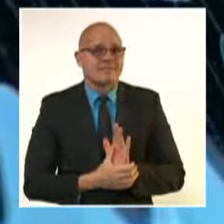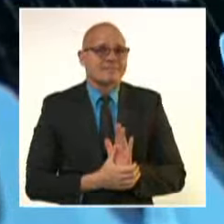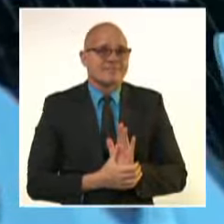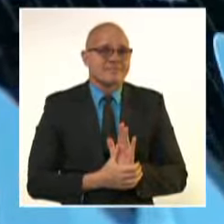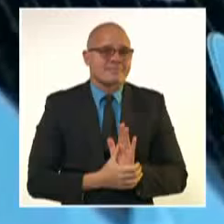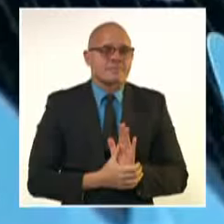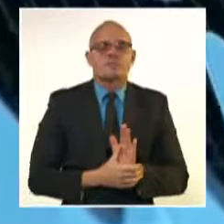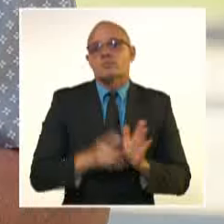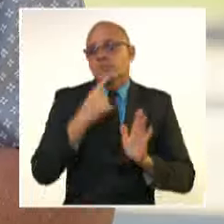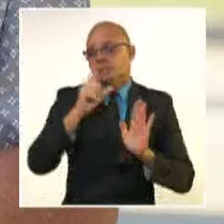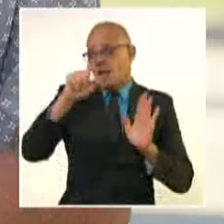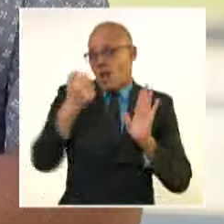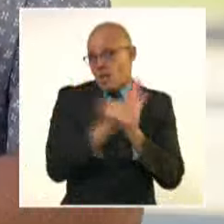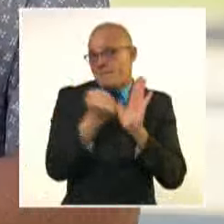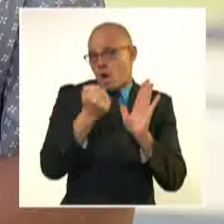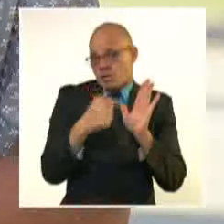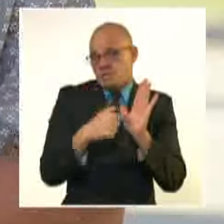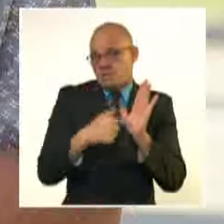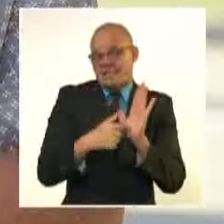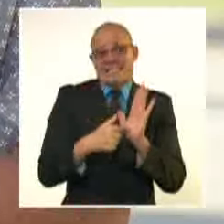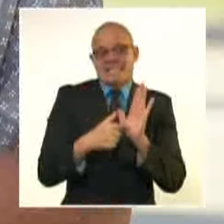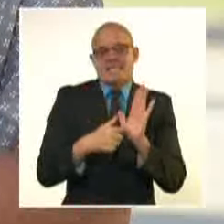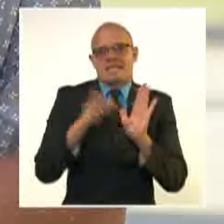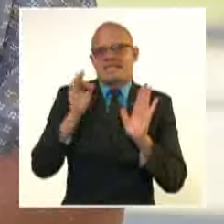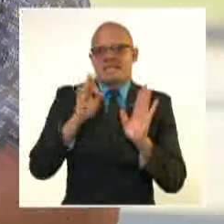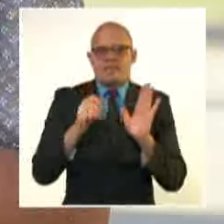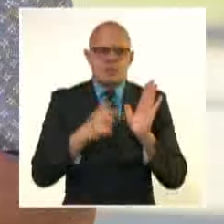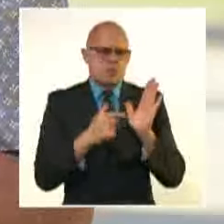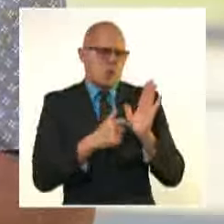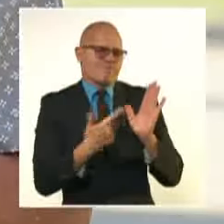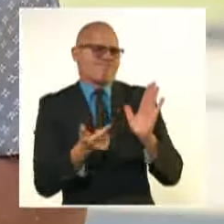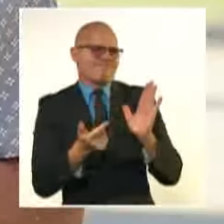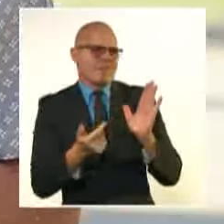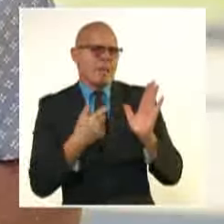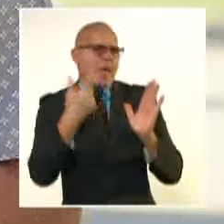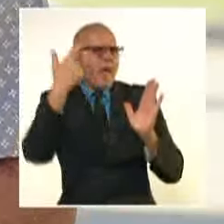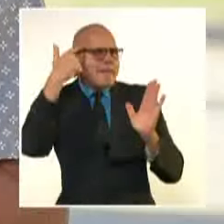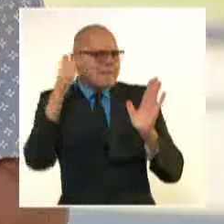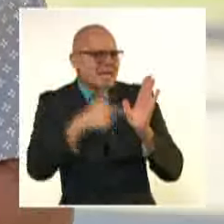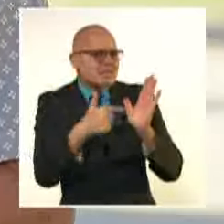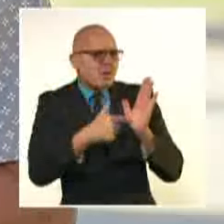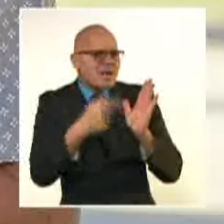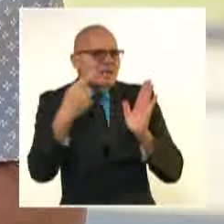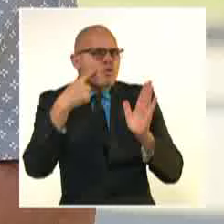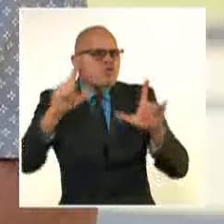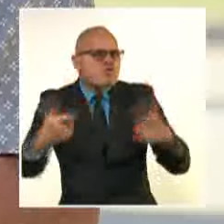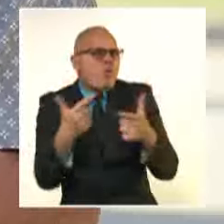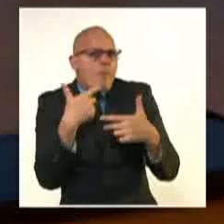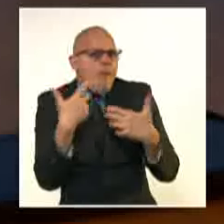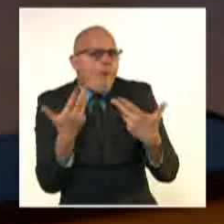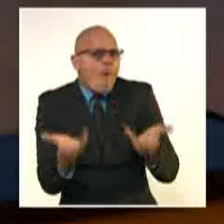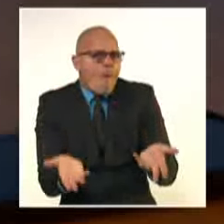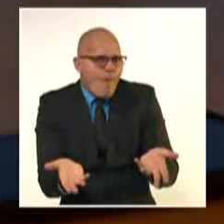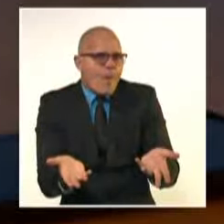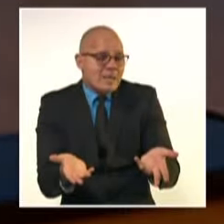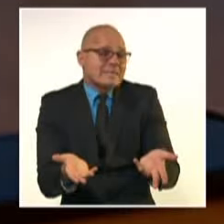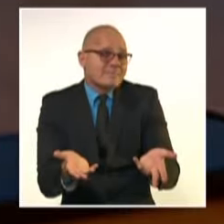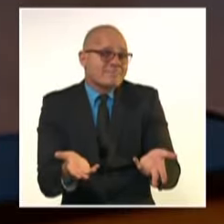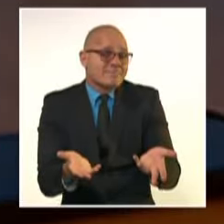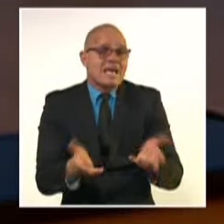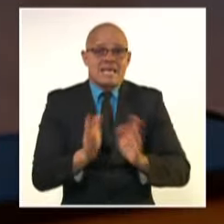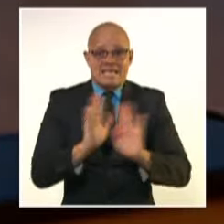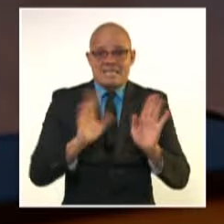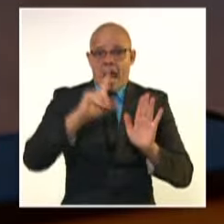La aprobación de una nueva ley nos lleva habitualmente a preguntarnos por cómo se va a llevar a la práctica, por la implementación de esto. Eso ha hecho que la